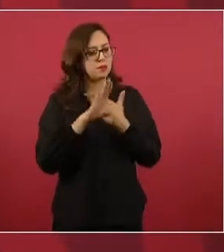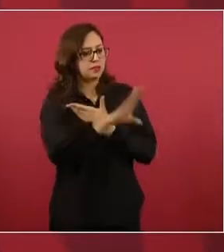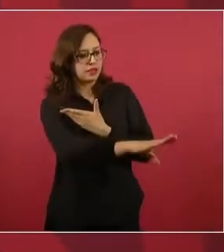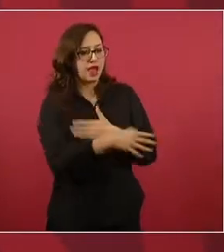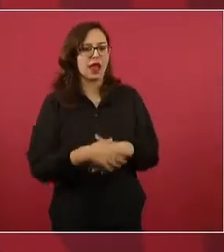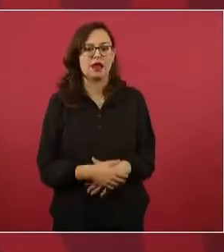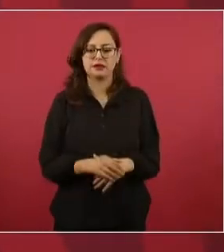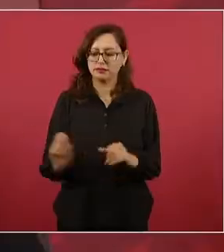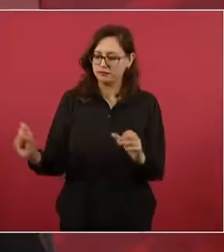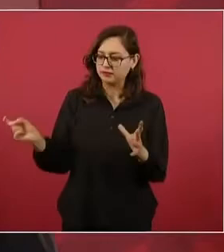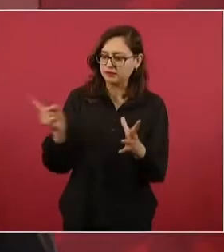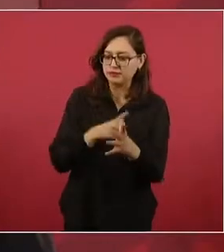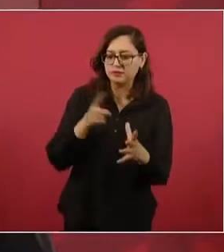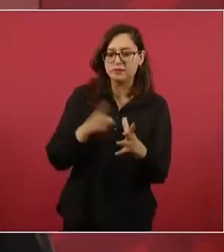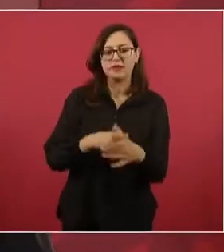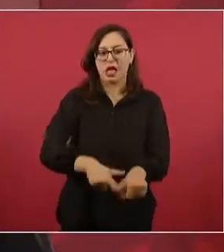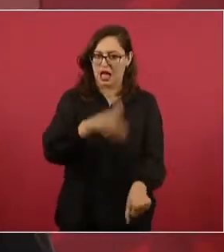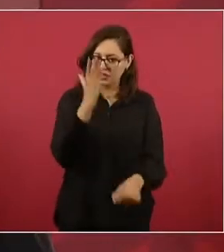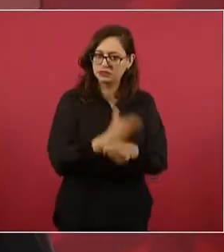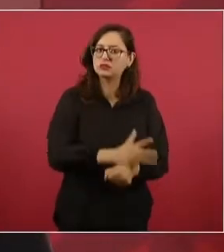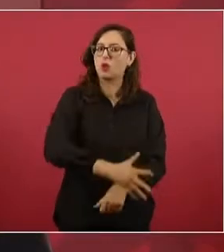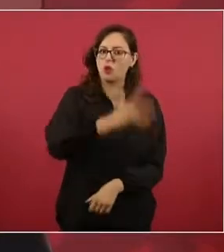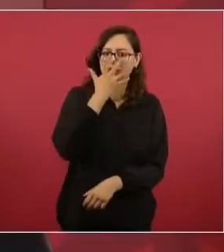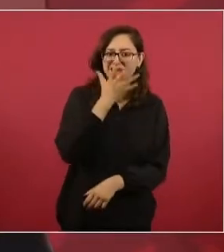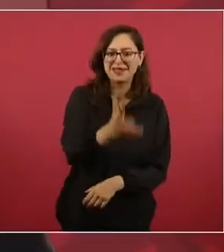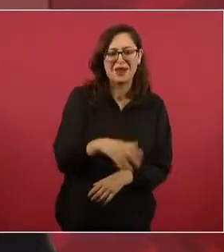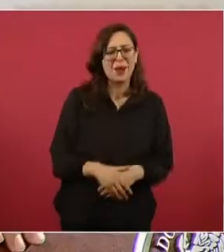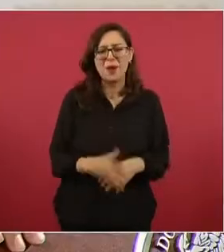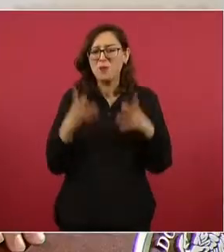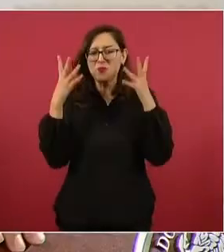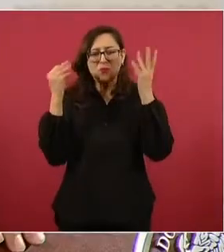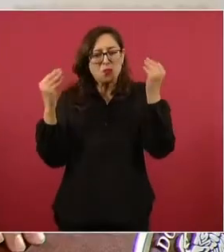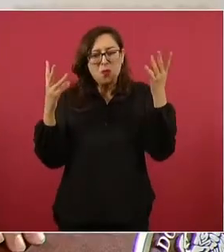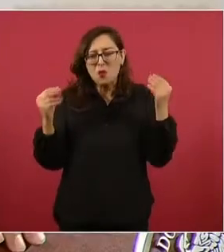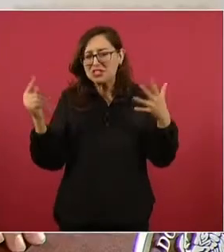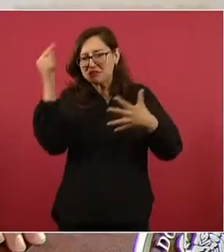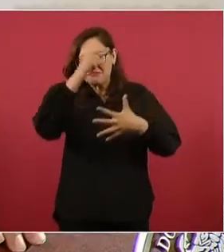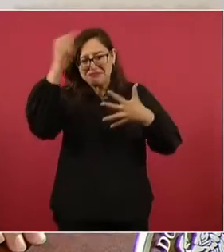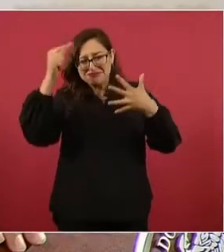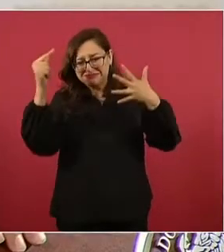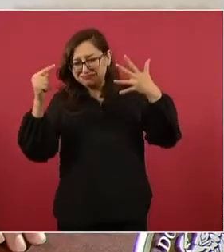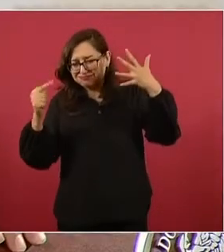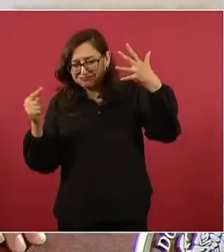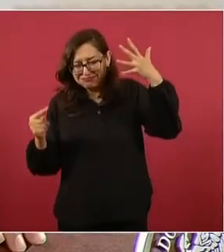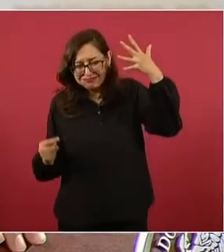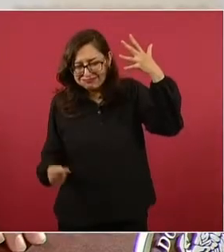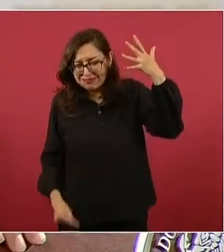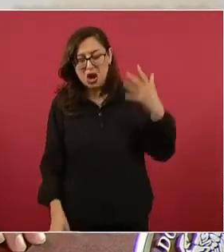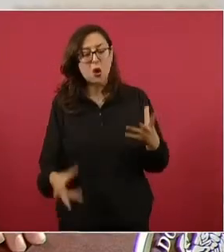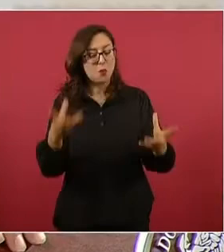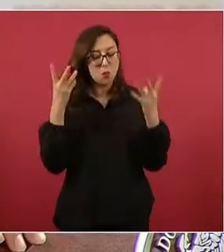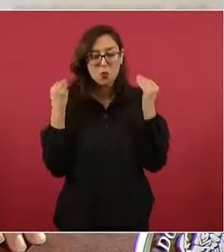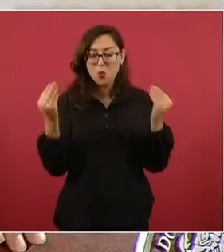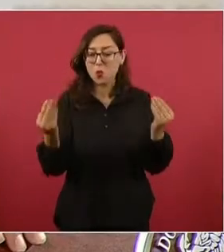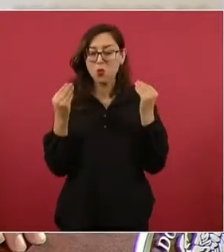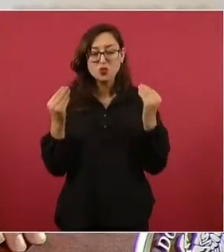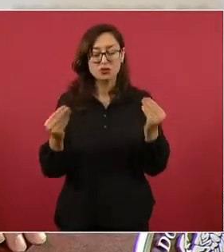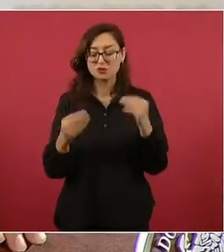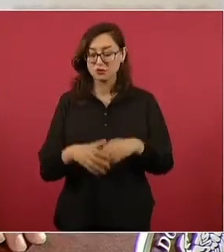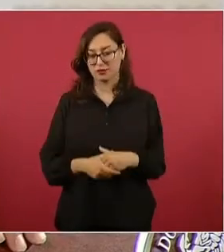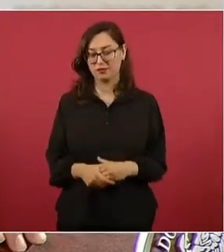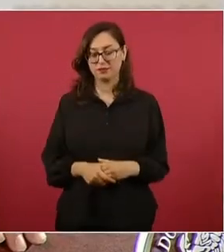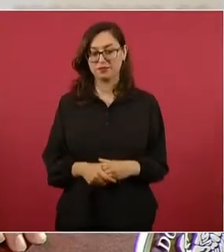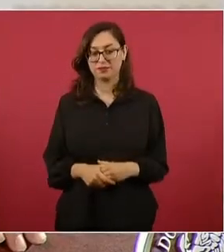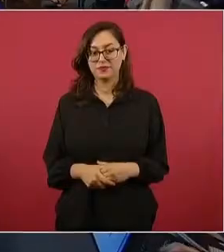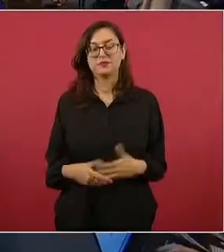el combate a la impunidad. Muchas cosas, muchas. Ayer recordaba